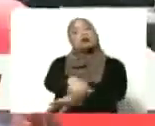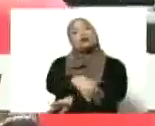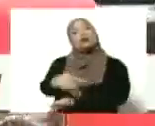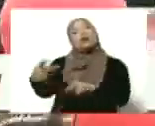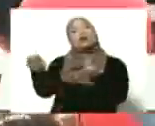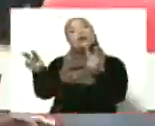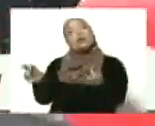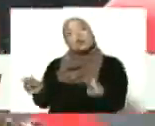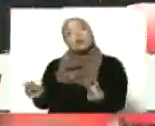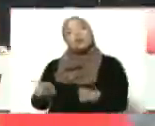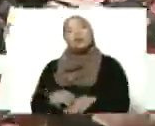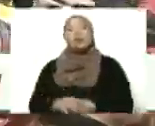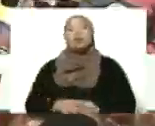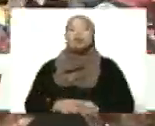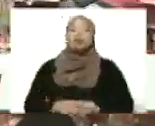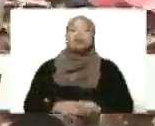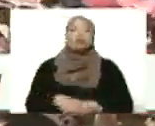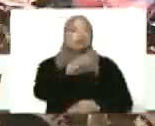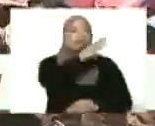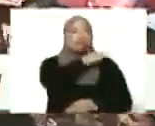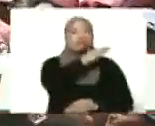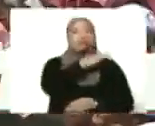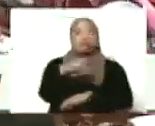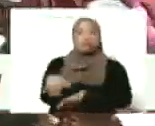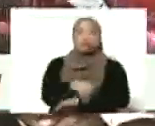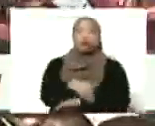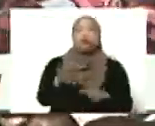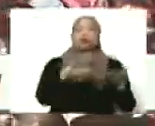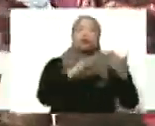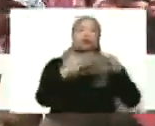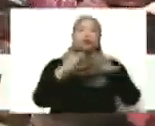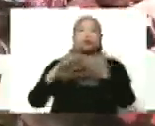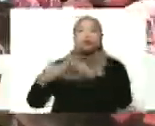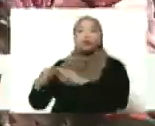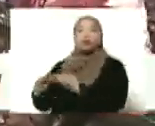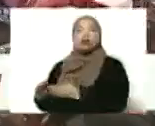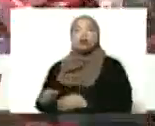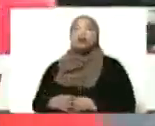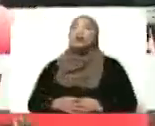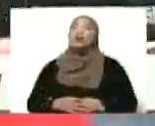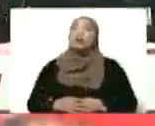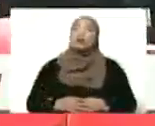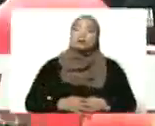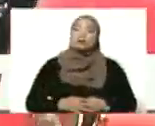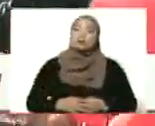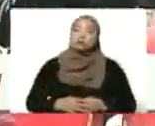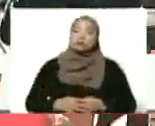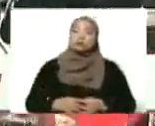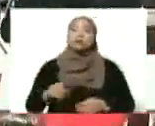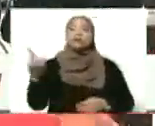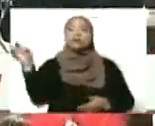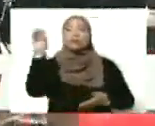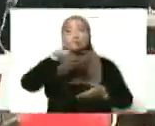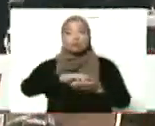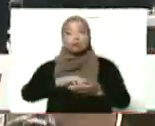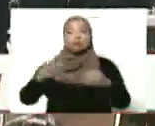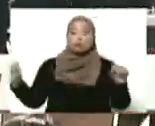electos. Los jefes de comunidad y las jefas de comunidad. Y no fue, debo